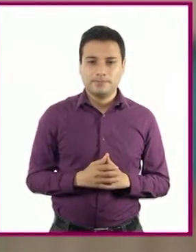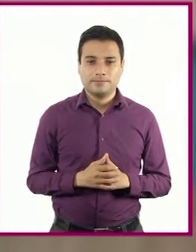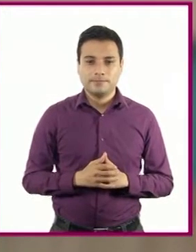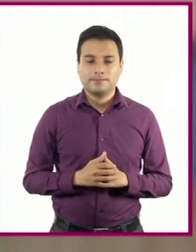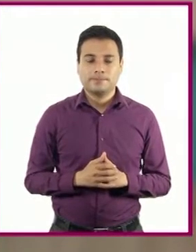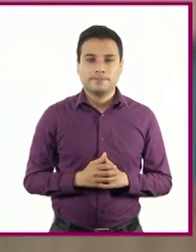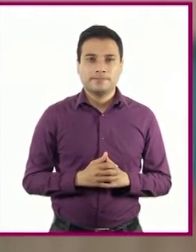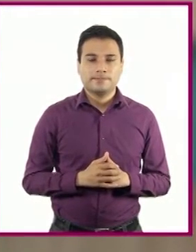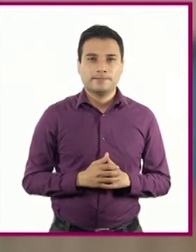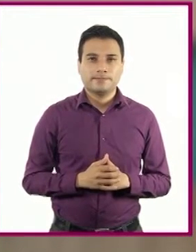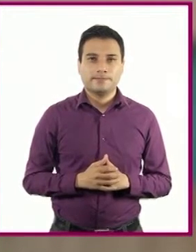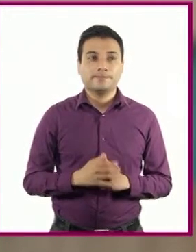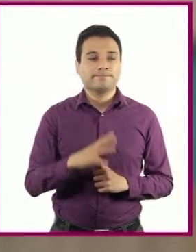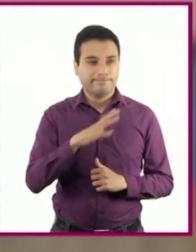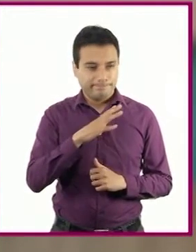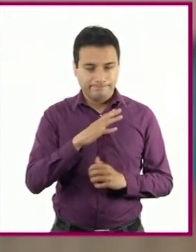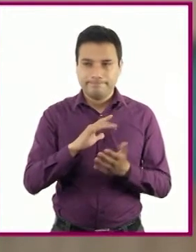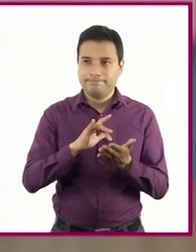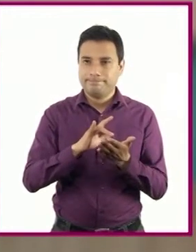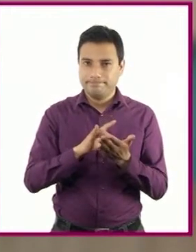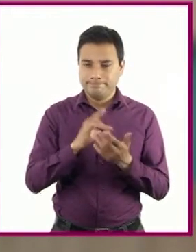maestro. Gracias.